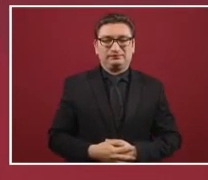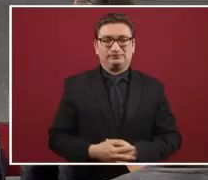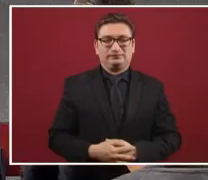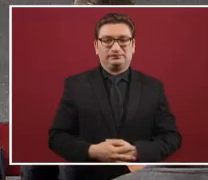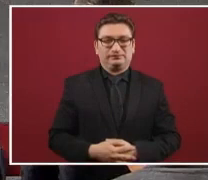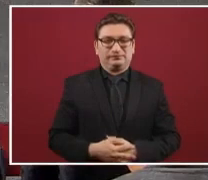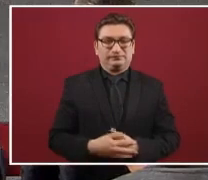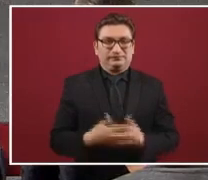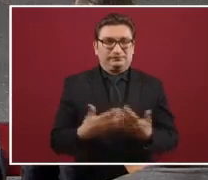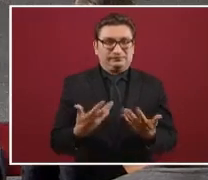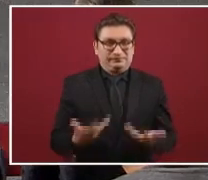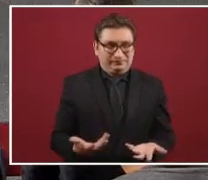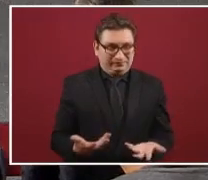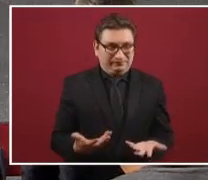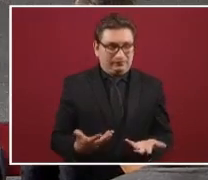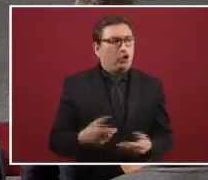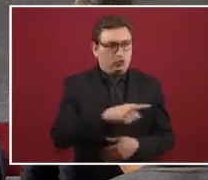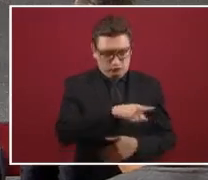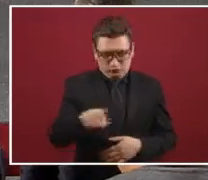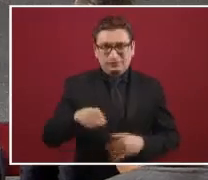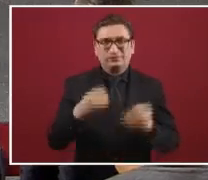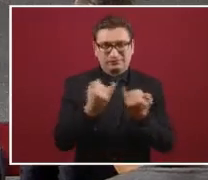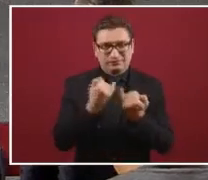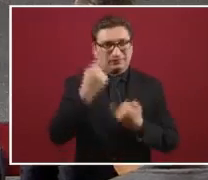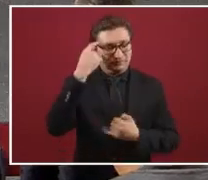Es el ejercicio que hago con ustedes.